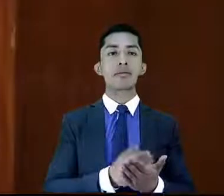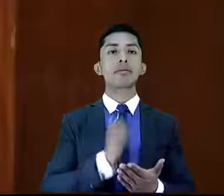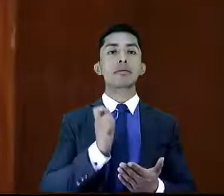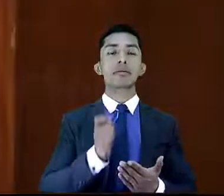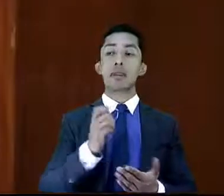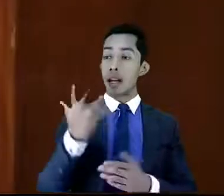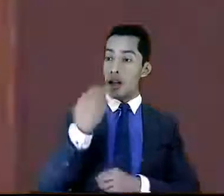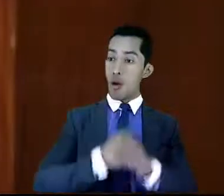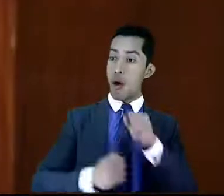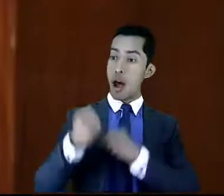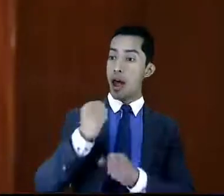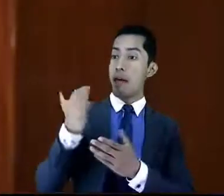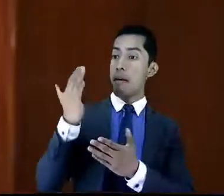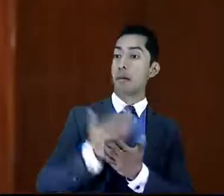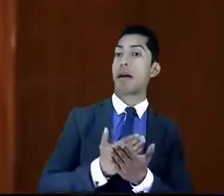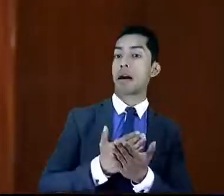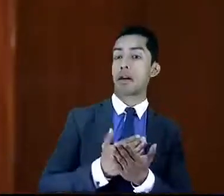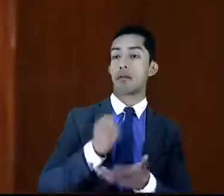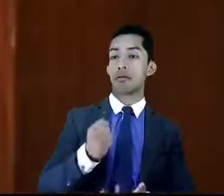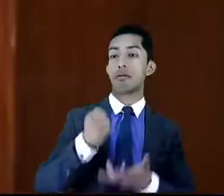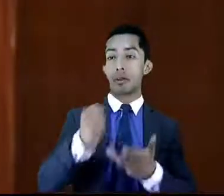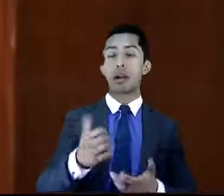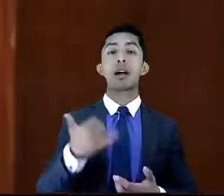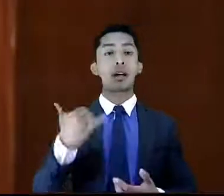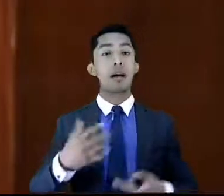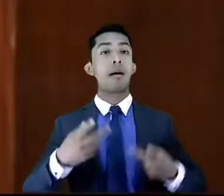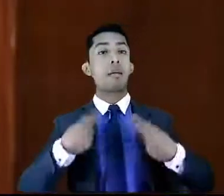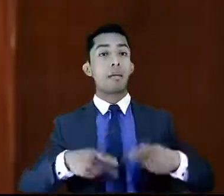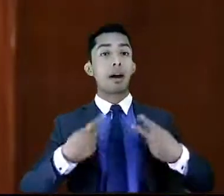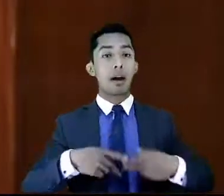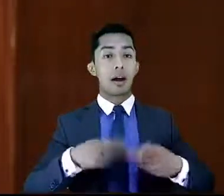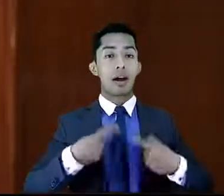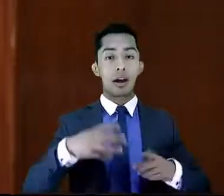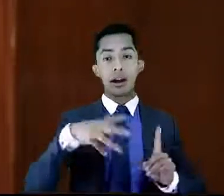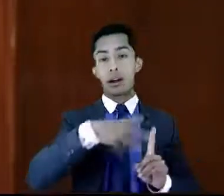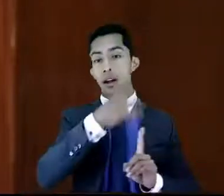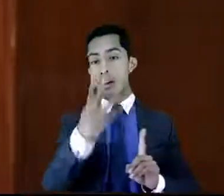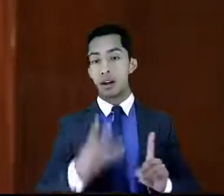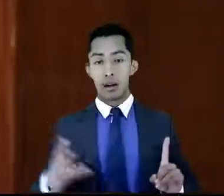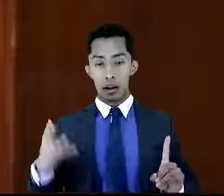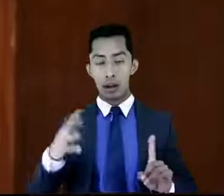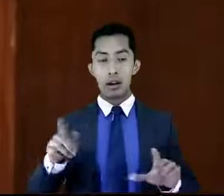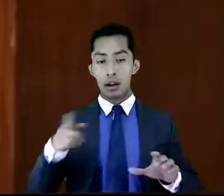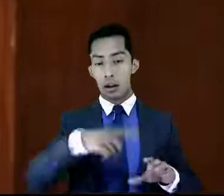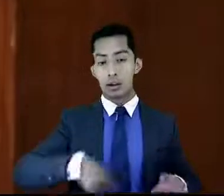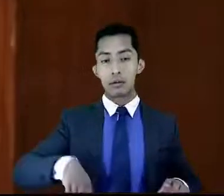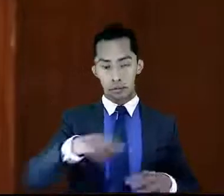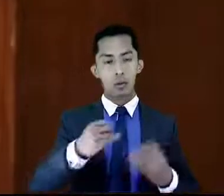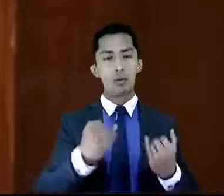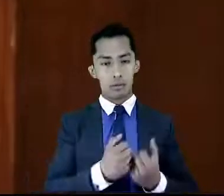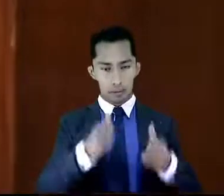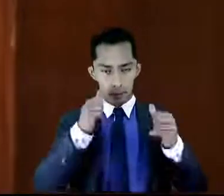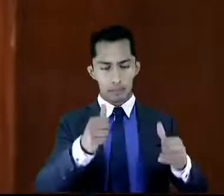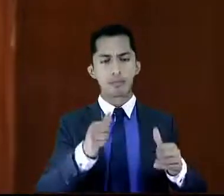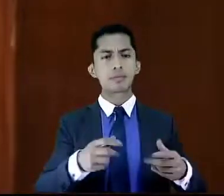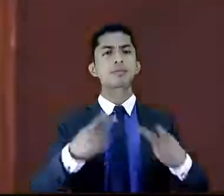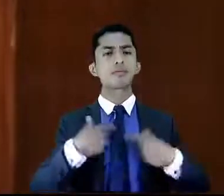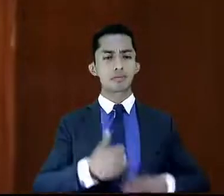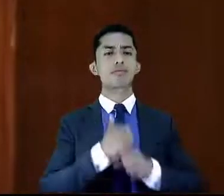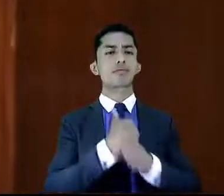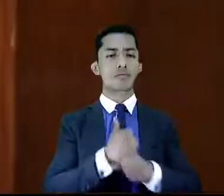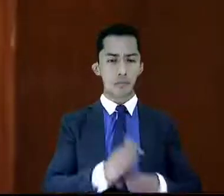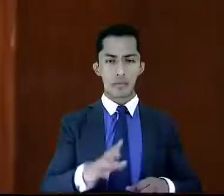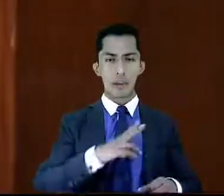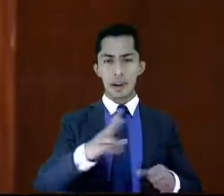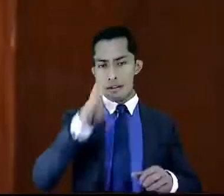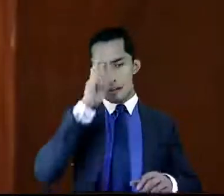Y personas del LGBTI y Q y más, que son víctimas de violencia y discriminación